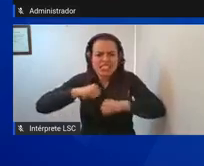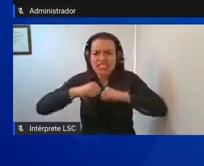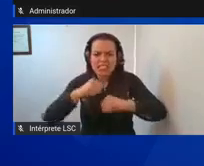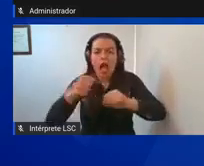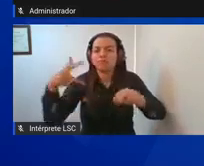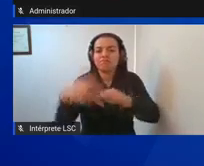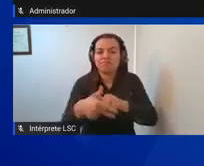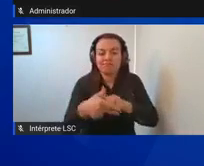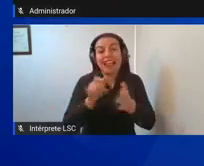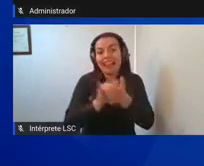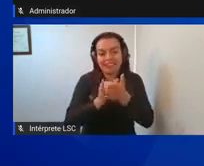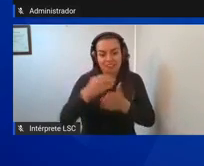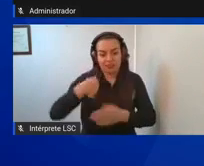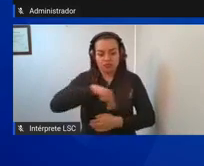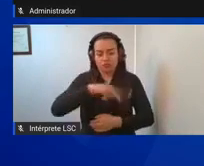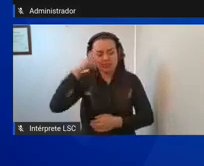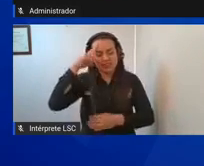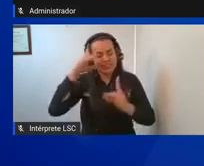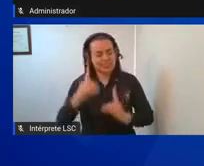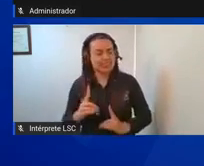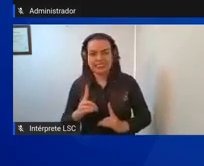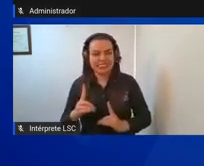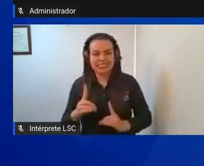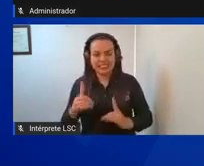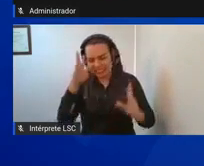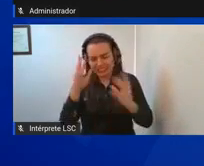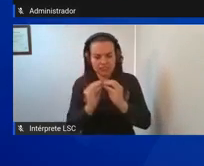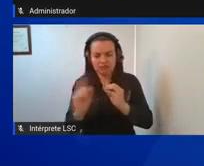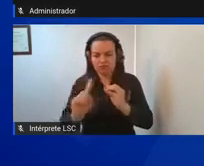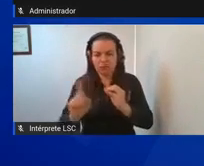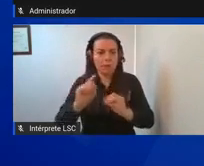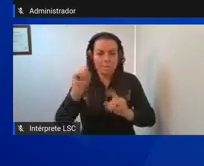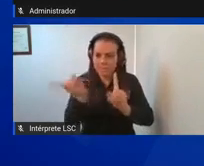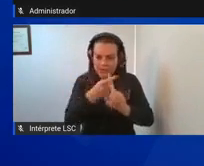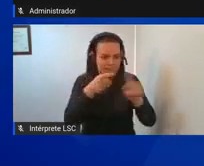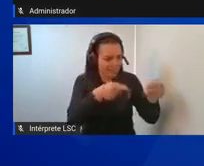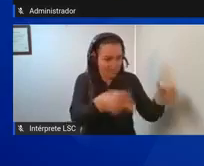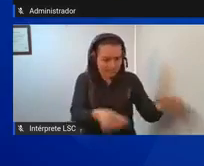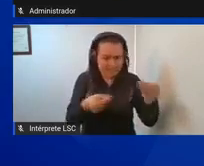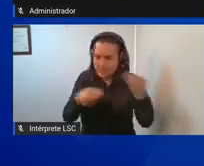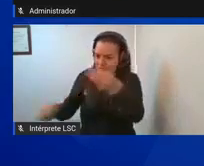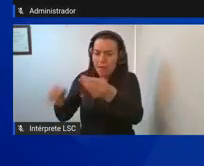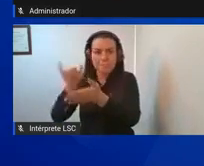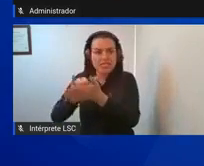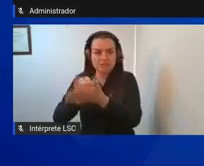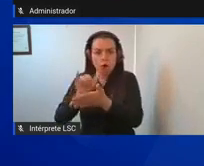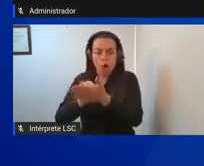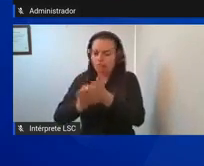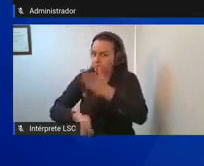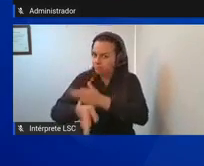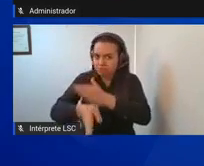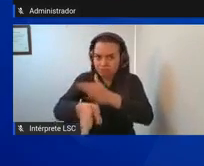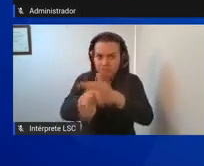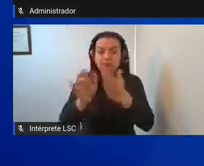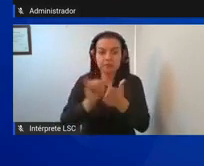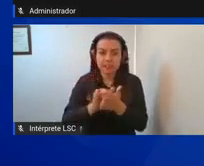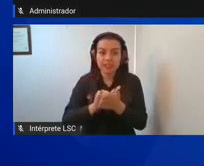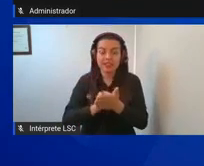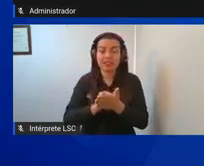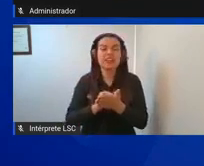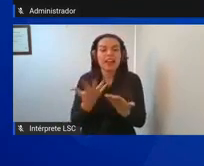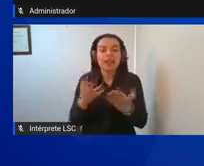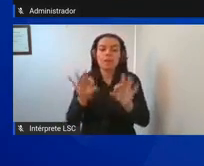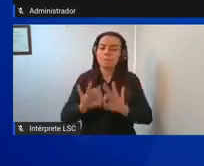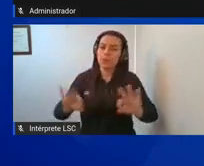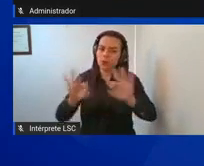hacer conciliación, acoger el texto de Cámara para que no hubiese modificación alguna y generar, yo creo que mantener la esencia del